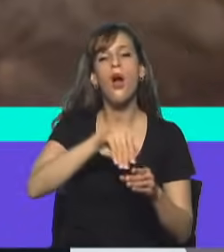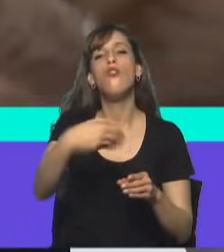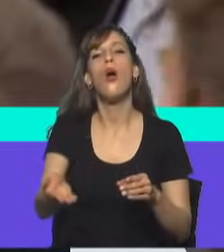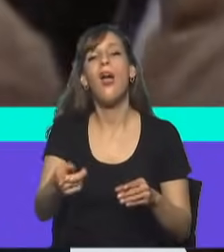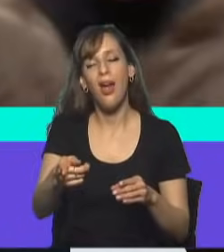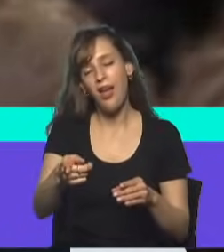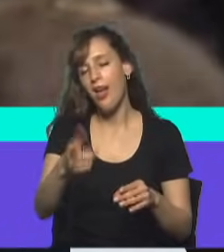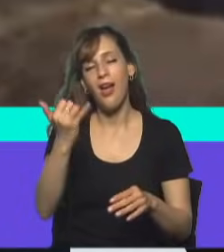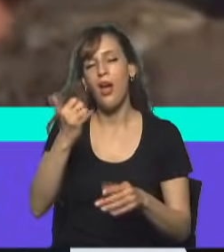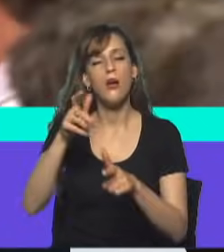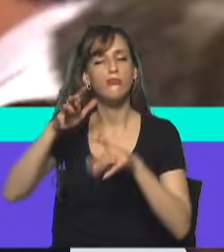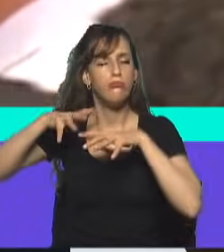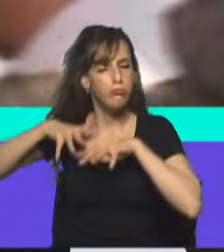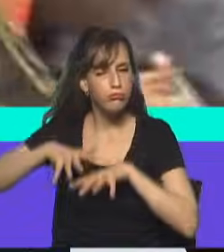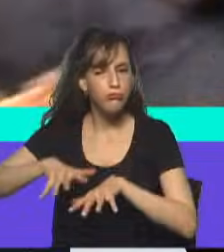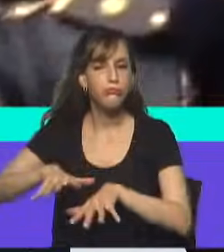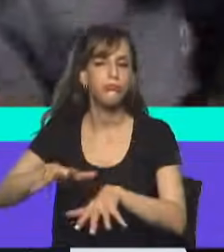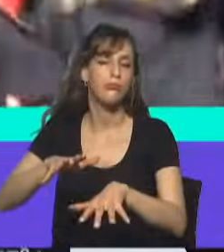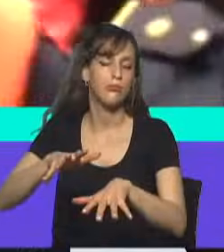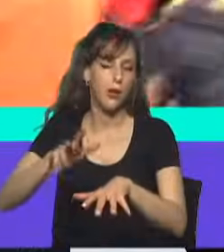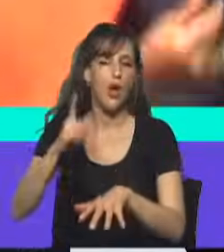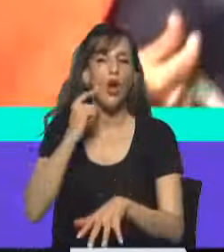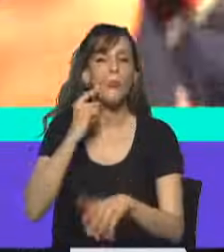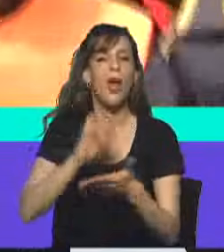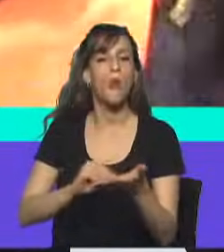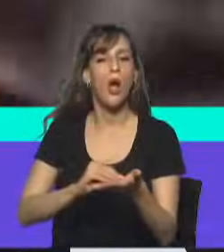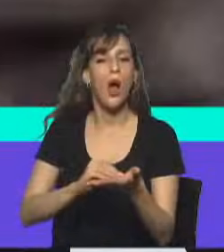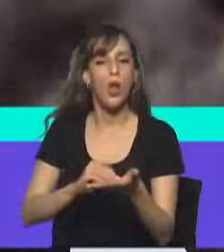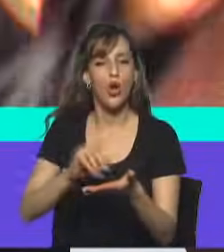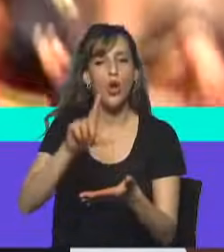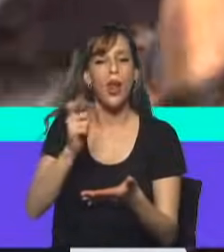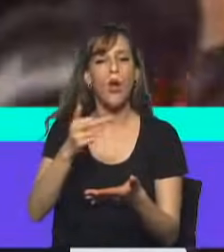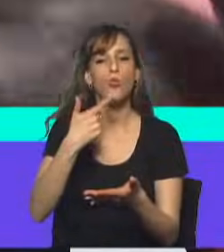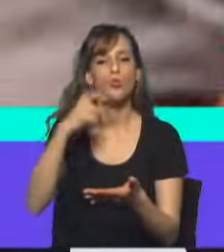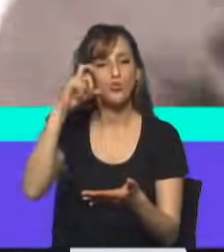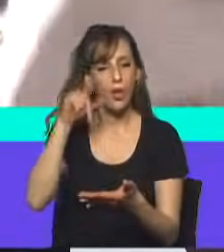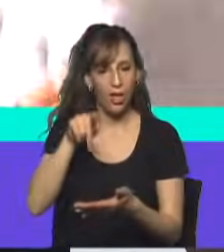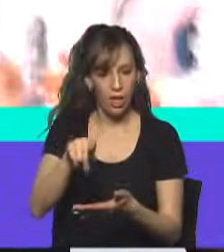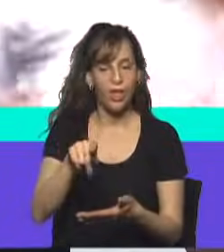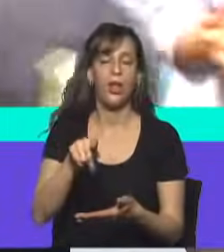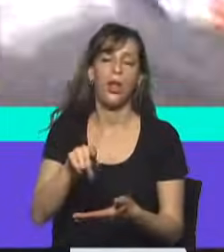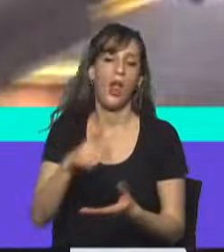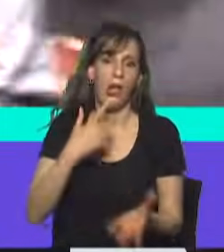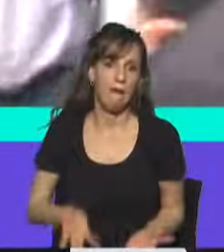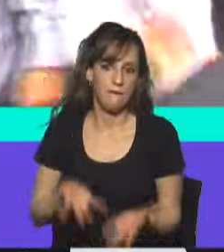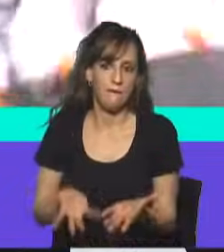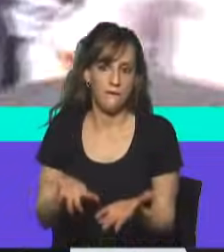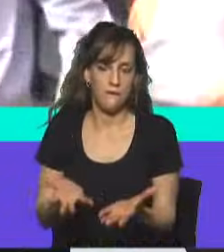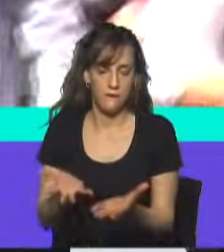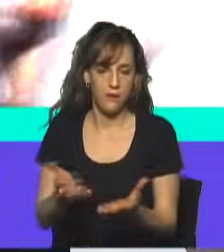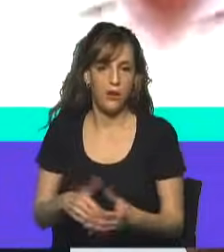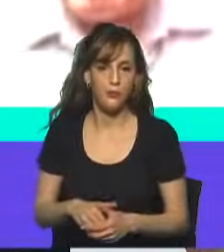arenga política del abogado Pablo Lanuse, entre otras cuestiones, negando